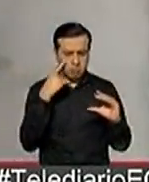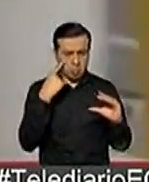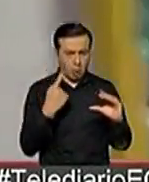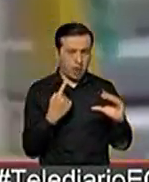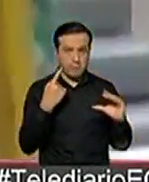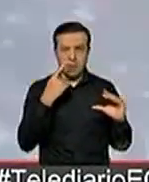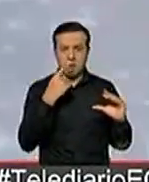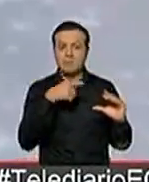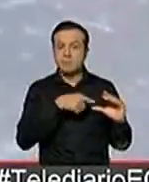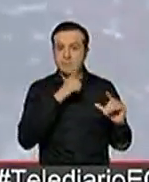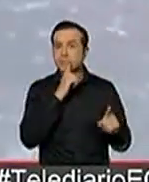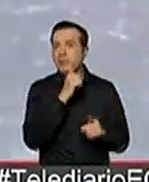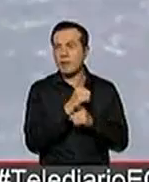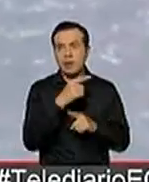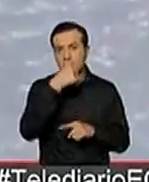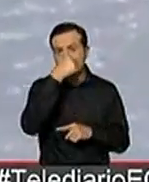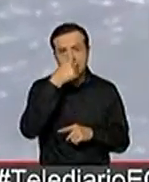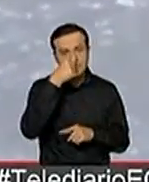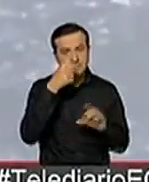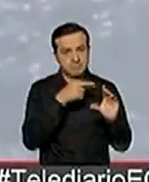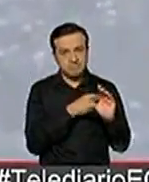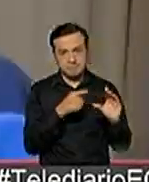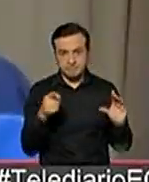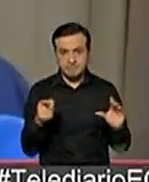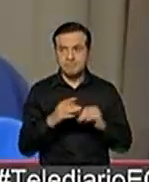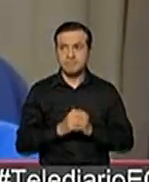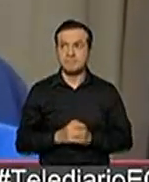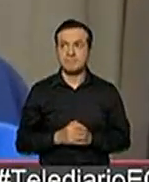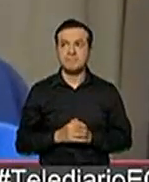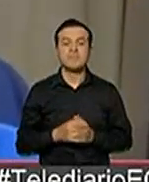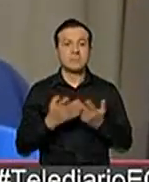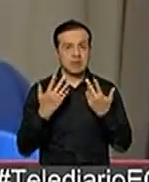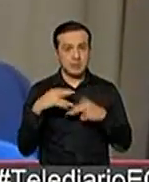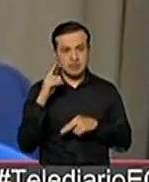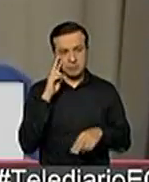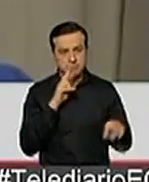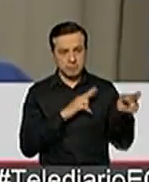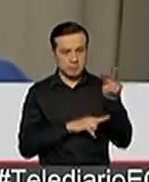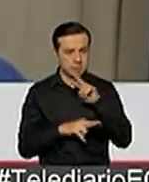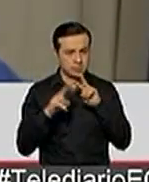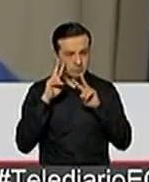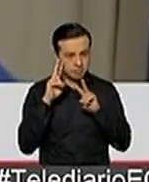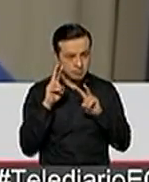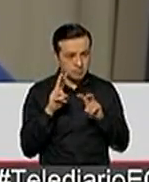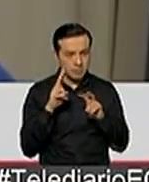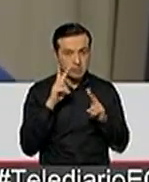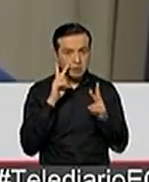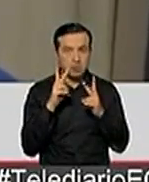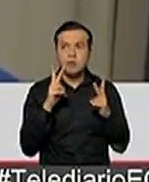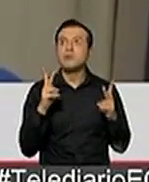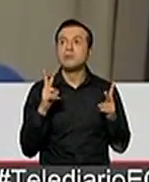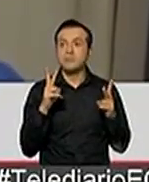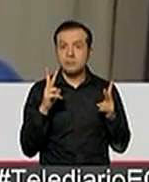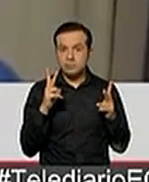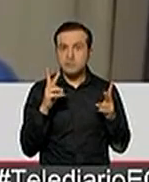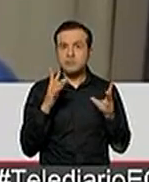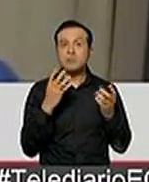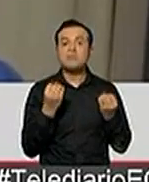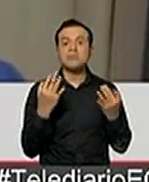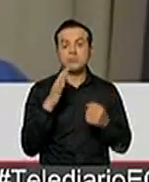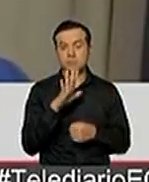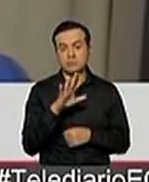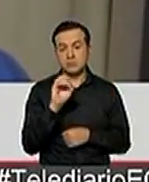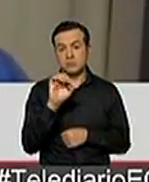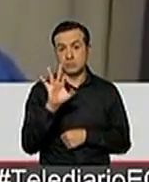pruebas de campo dieron como positivo para cocaína. Hemos realizado las investigaciones y al momento se han podido verificar la existencia de